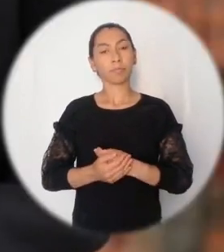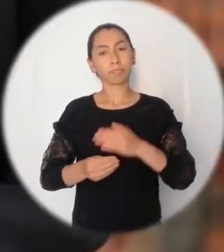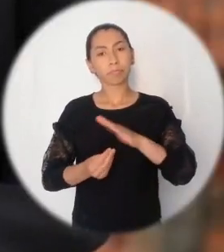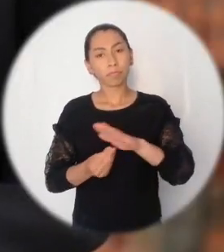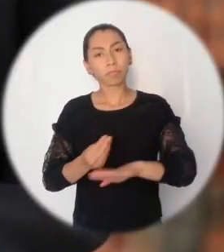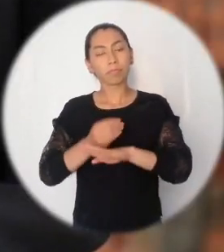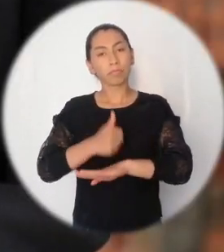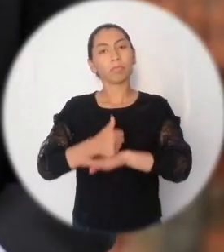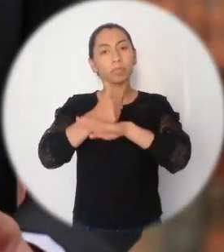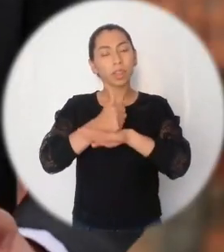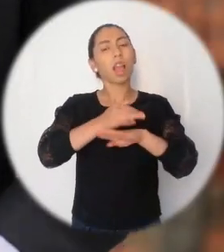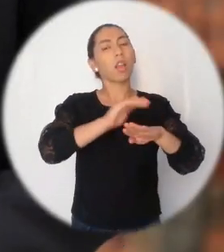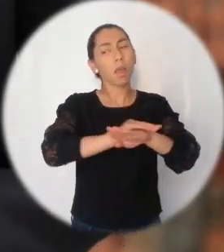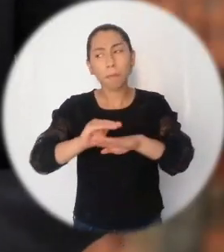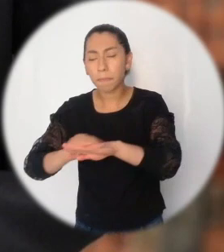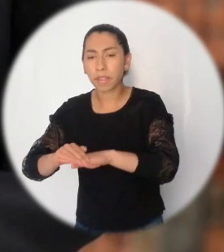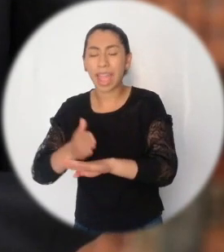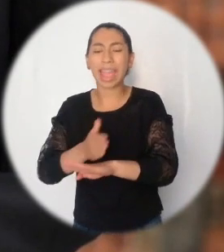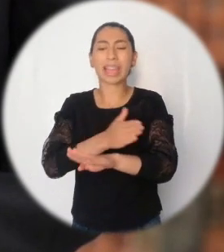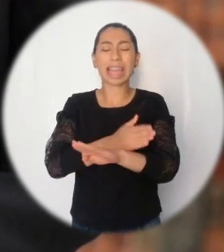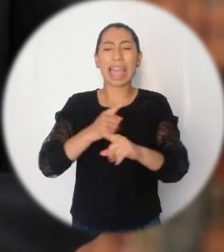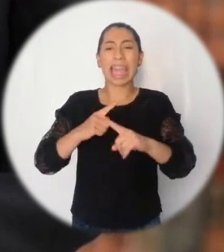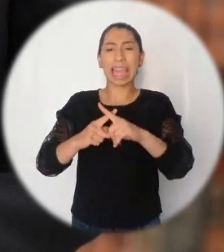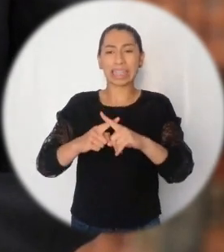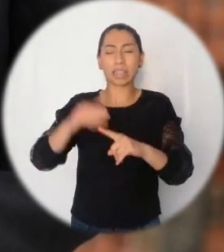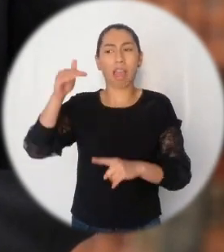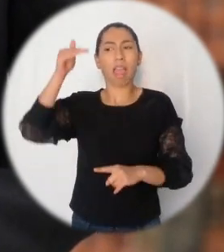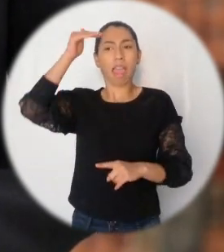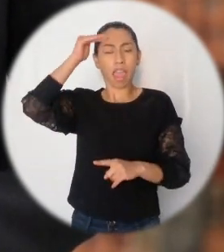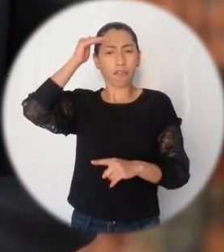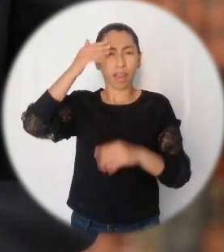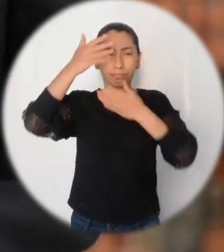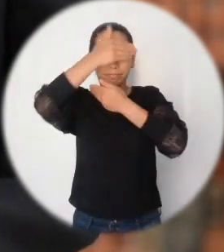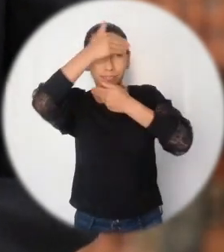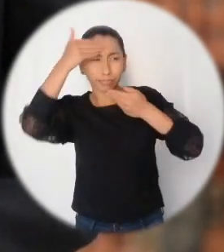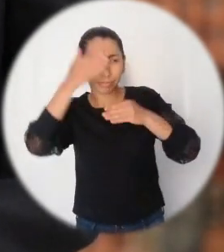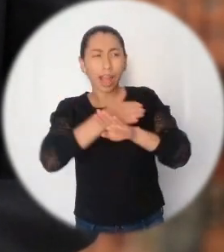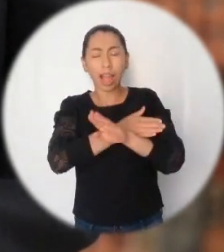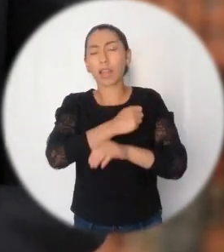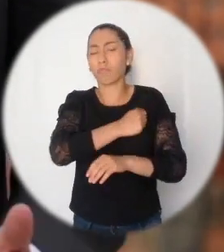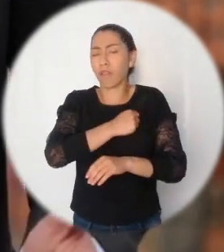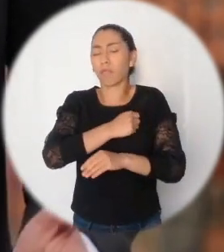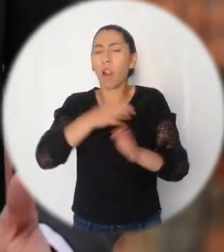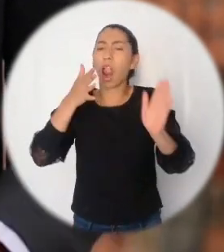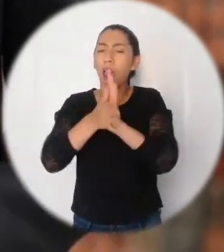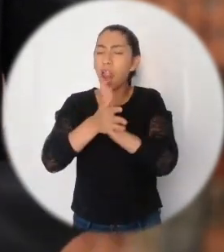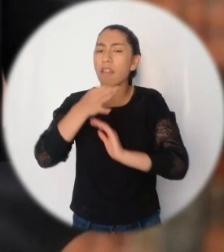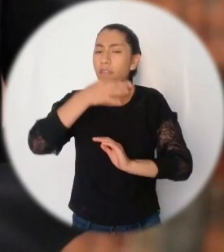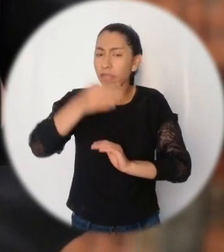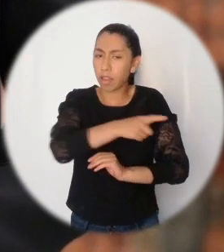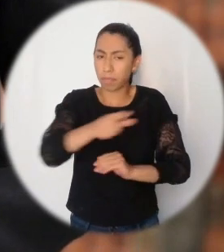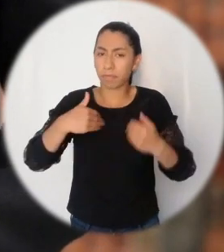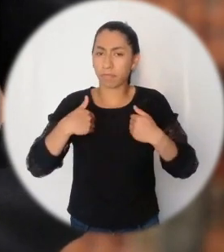El director de la Unidad para las Víctimas invitó a los ex paramilitares que están regresando al país que le cuenten la verdad a las víctimas. También los